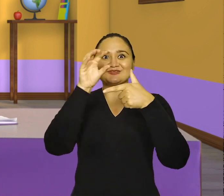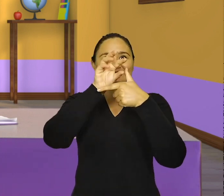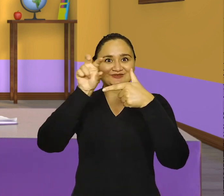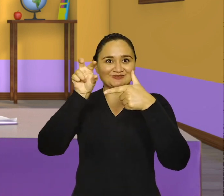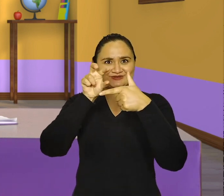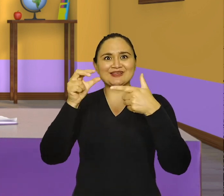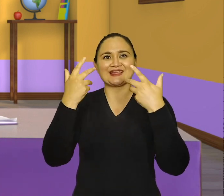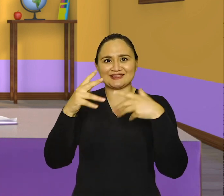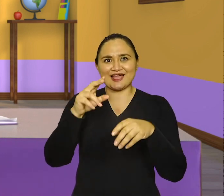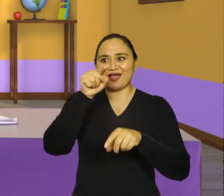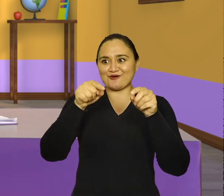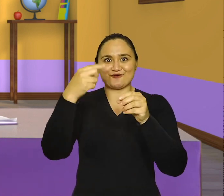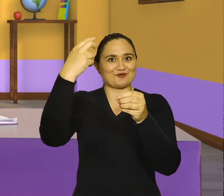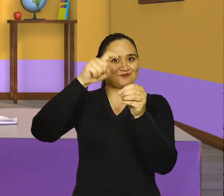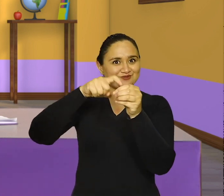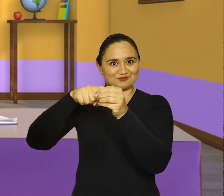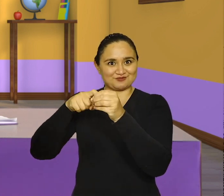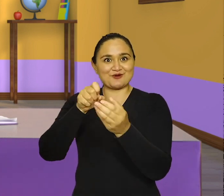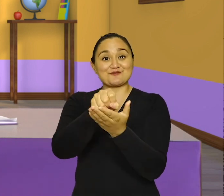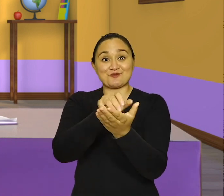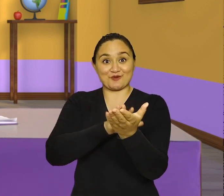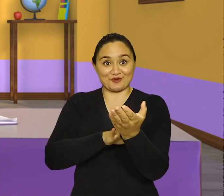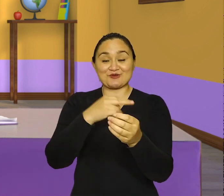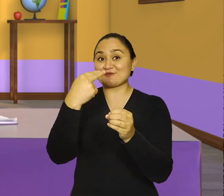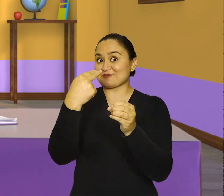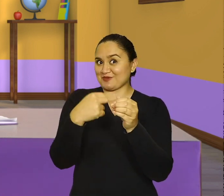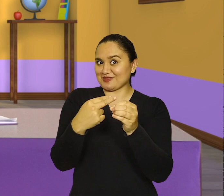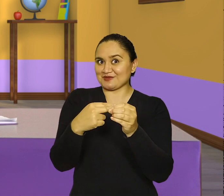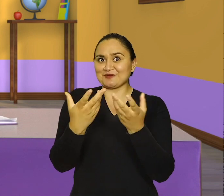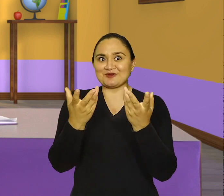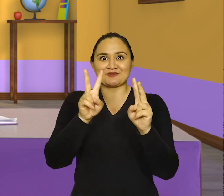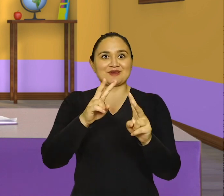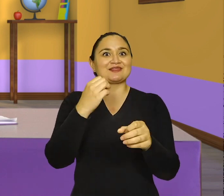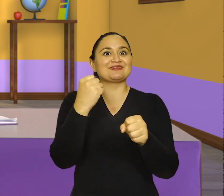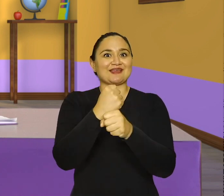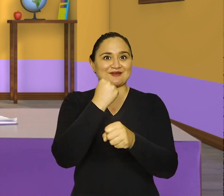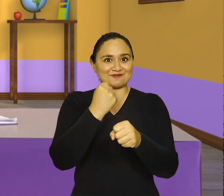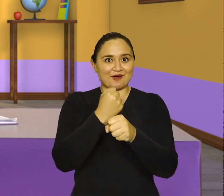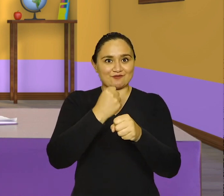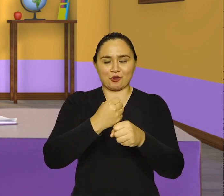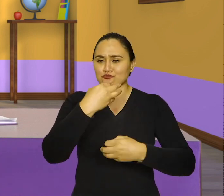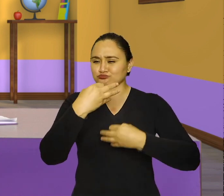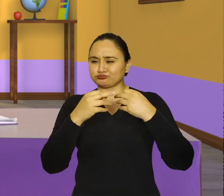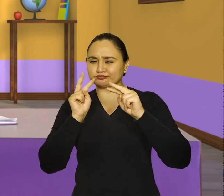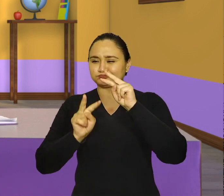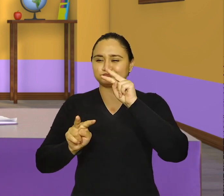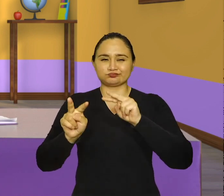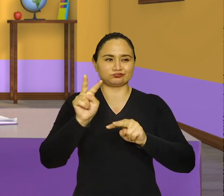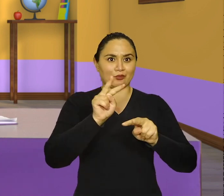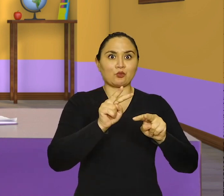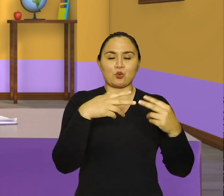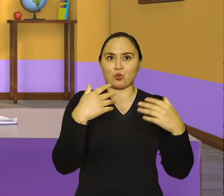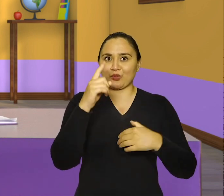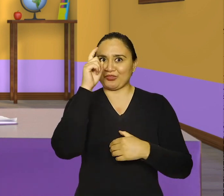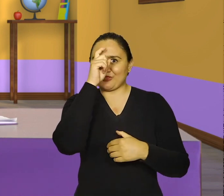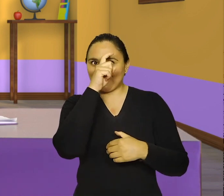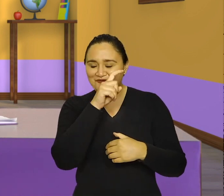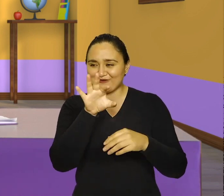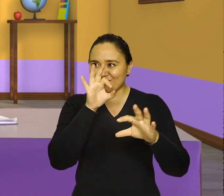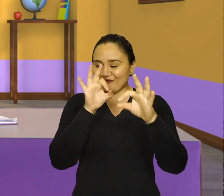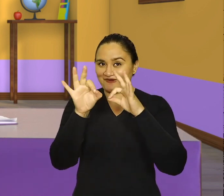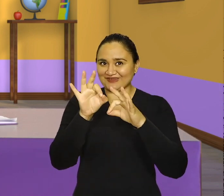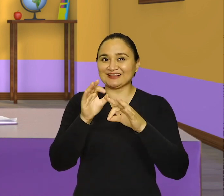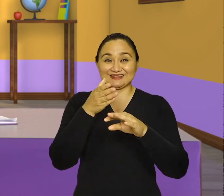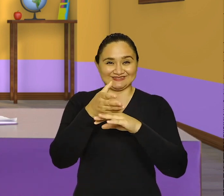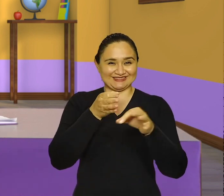virtual. Ya se están inscribiendo los proyectos participantes y el trabajo del jurado calificador está muy difícil.